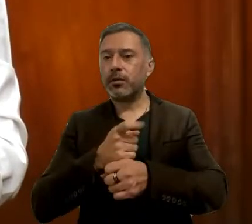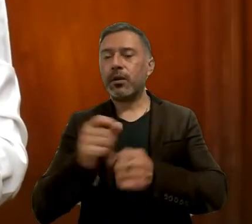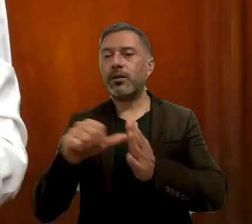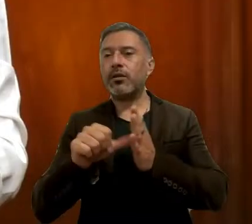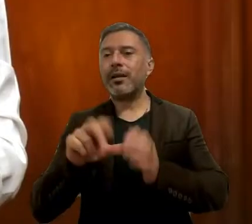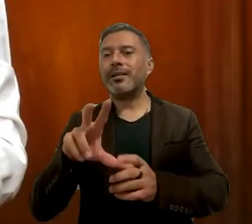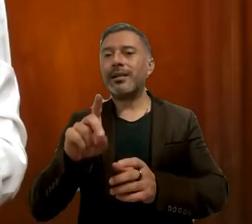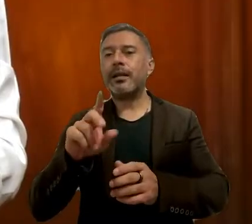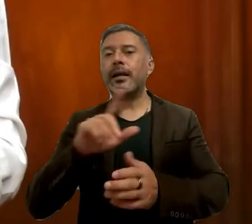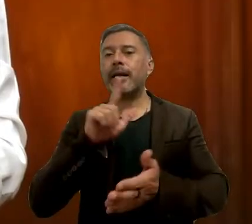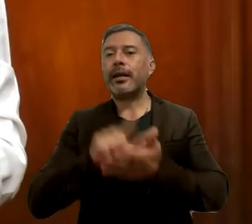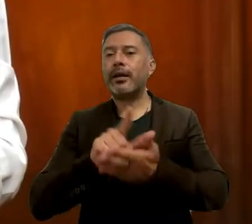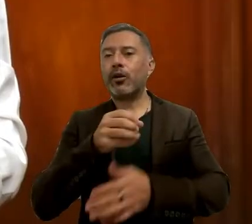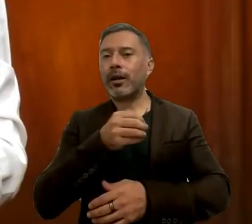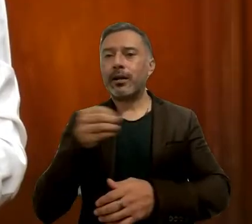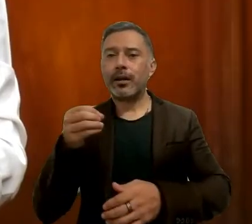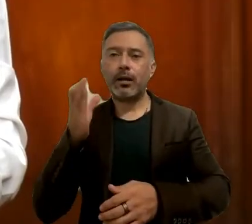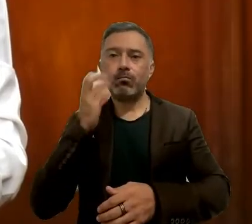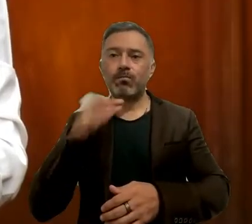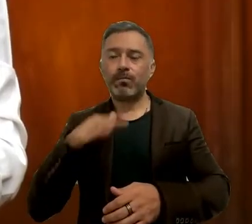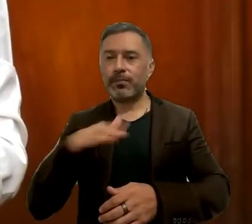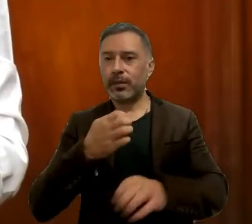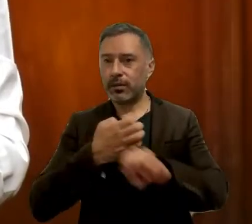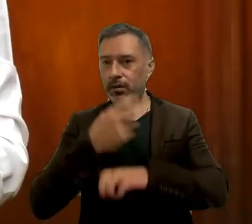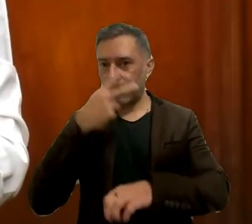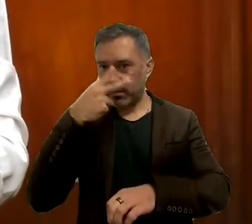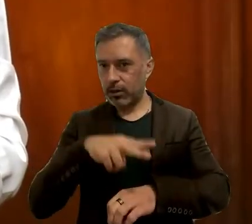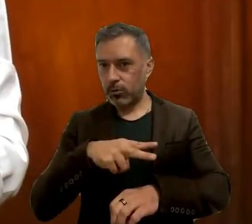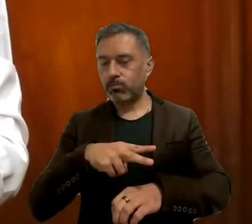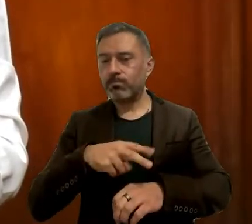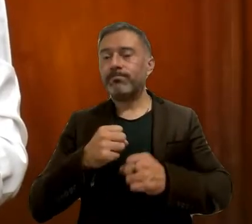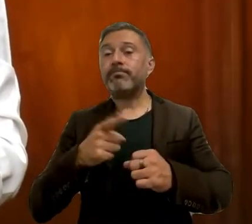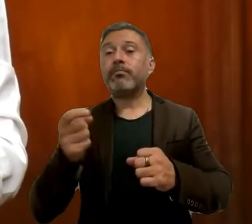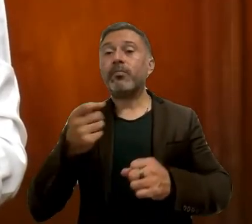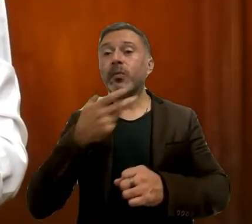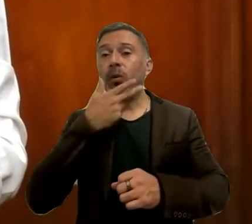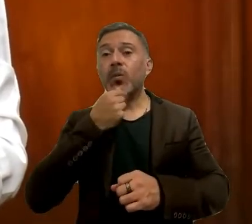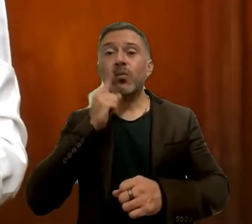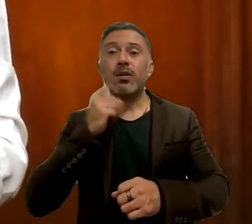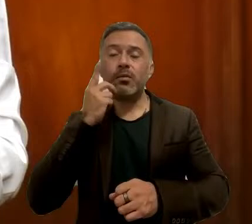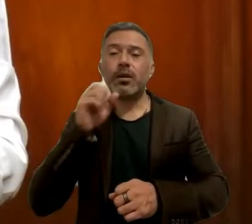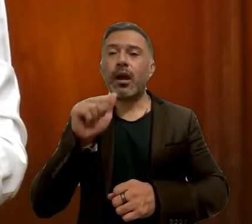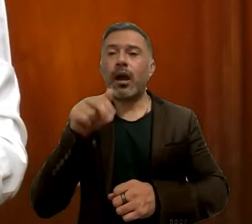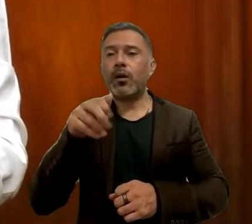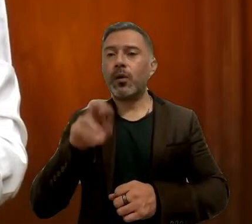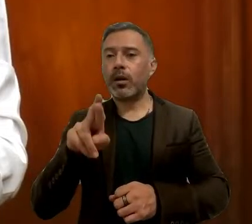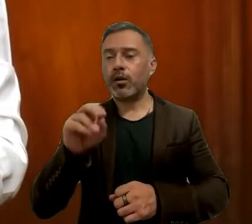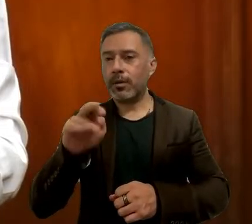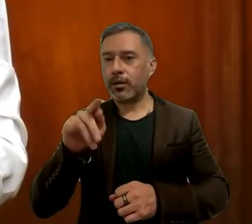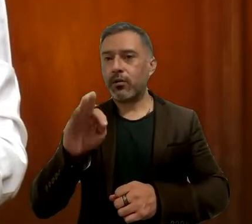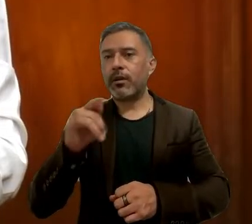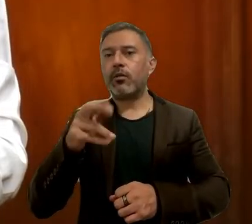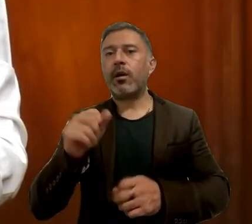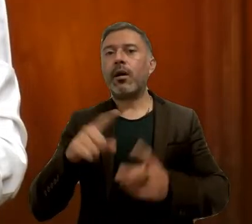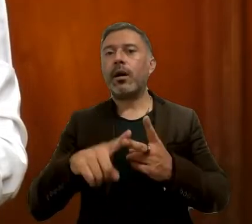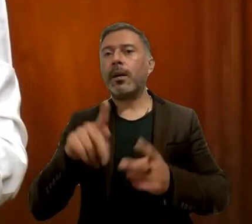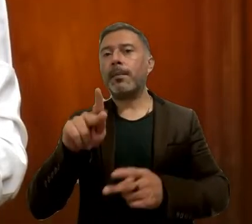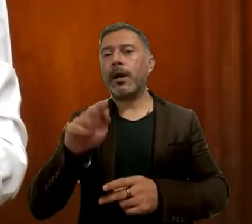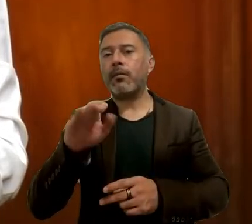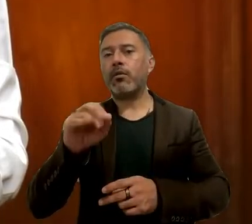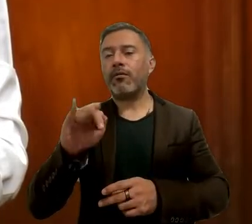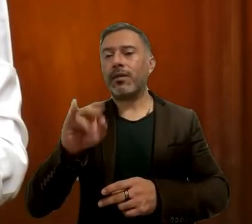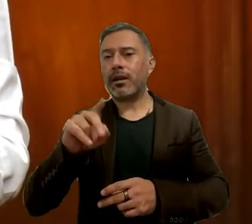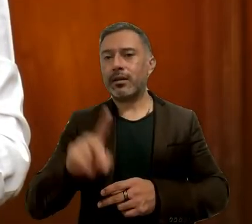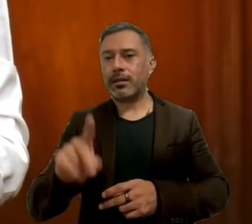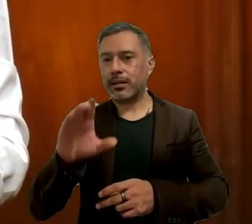Ley Orgánica del Poder Legislativo del Estado Libre y Soberano de México, los diputados Anuar Roberto Arzar Figueroa y Pablo Fernández